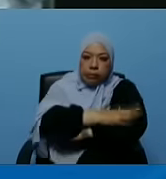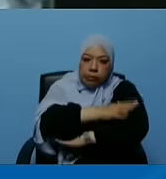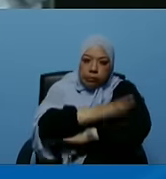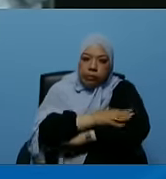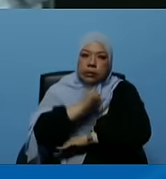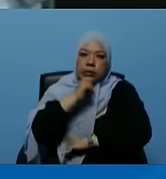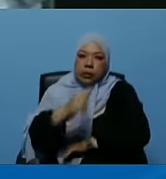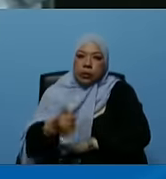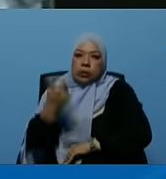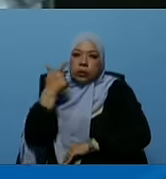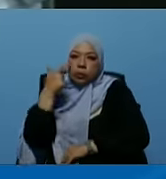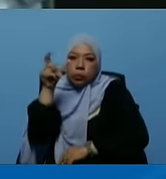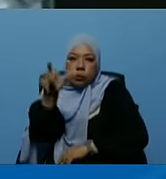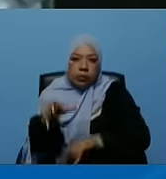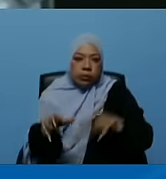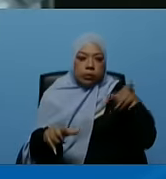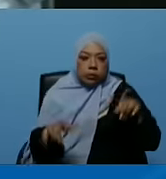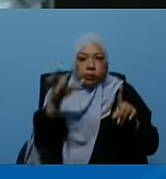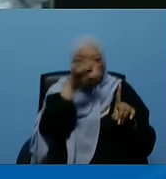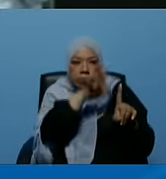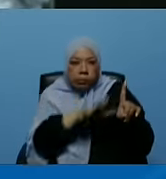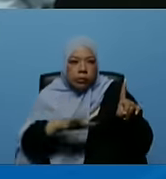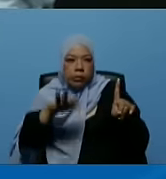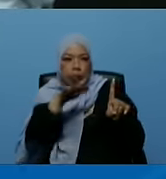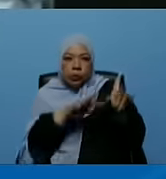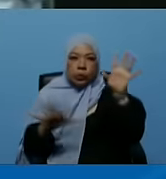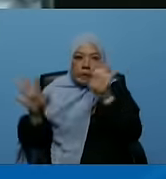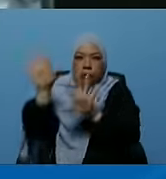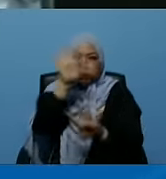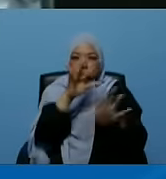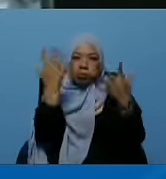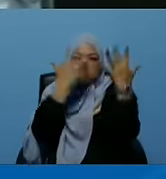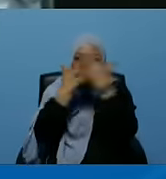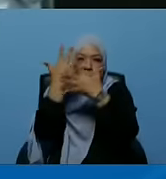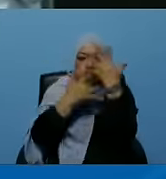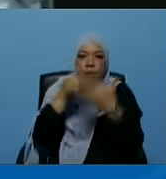que andan corriendo, todas las manipulaciones y